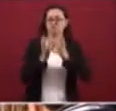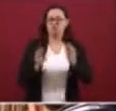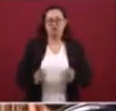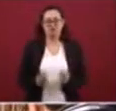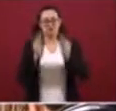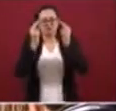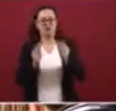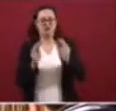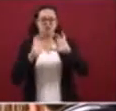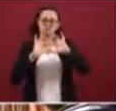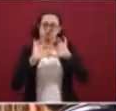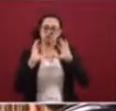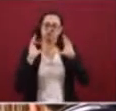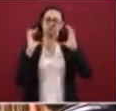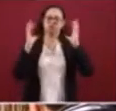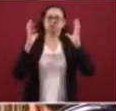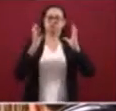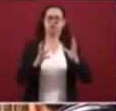De la aldea global.